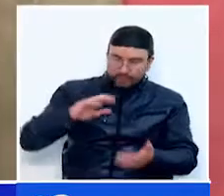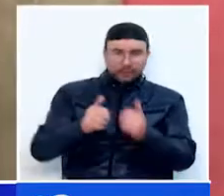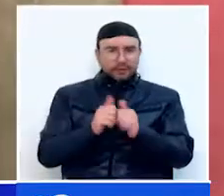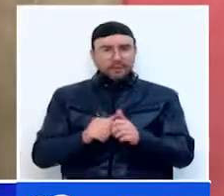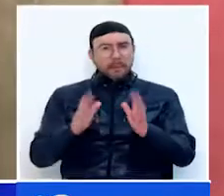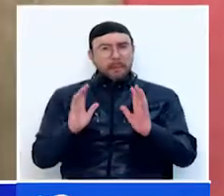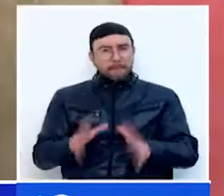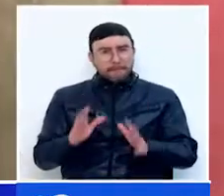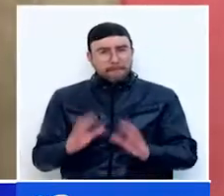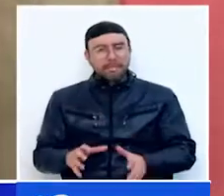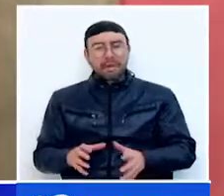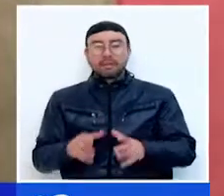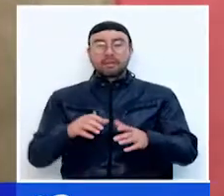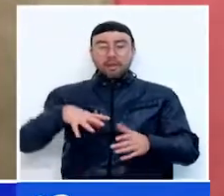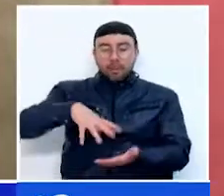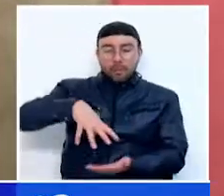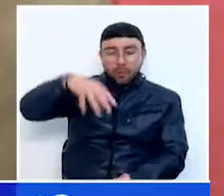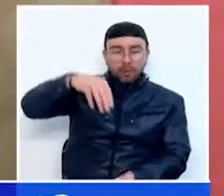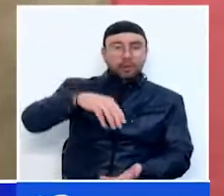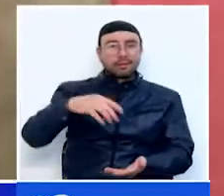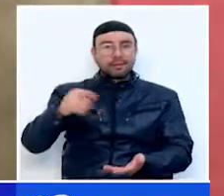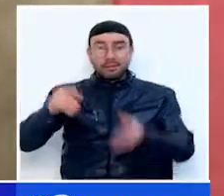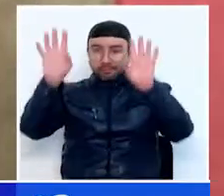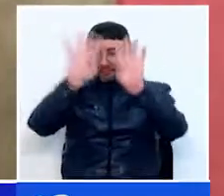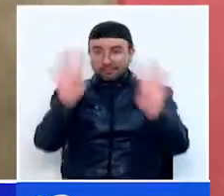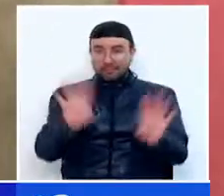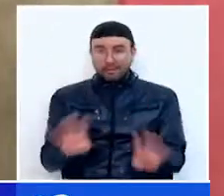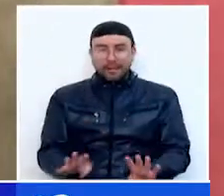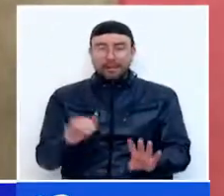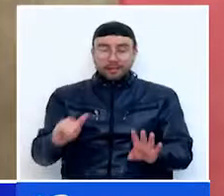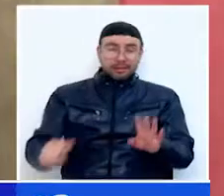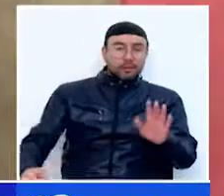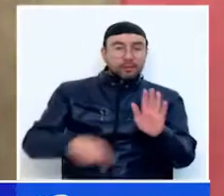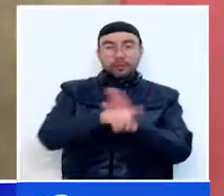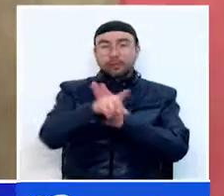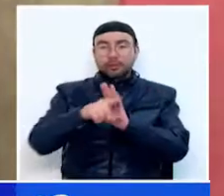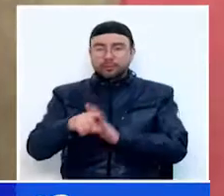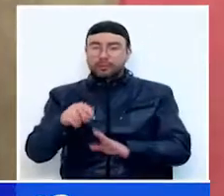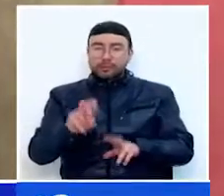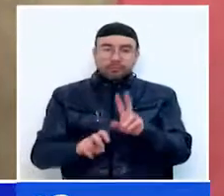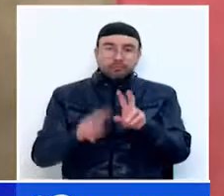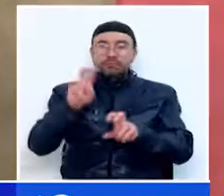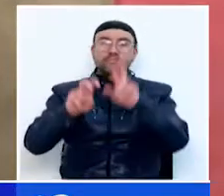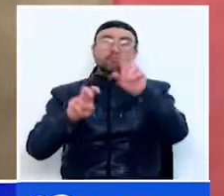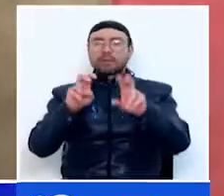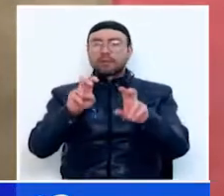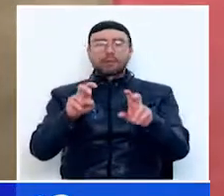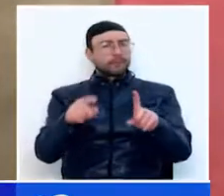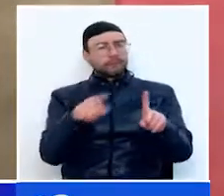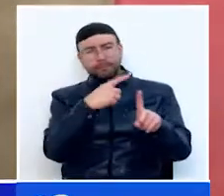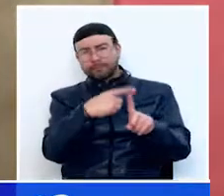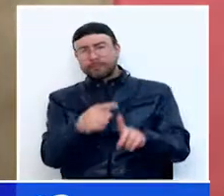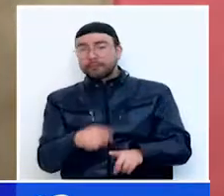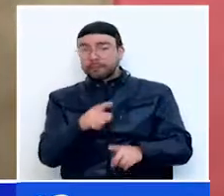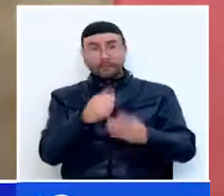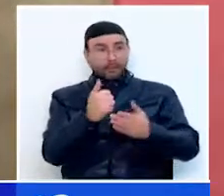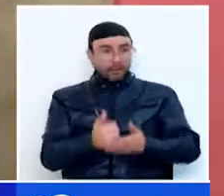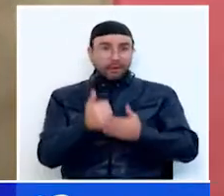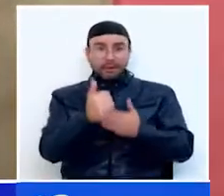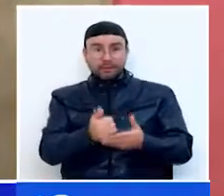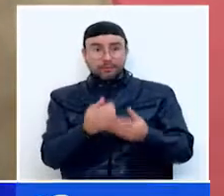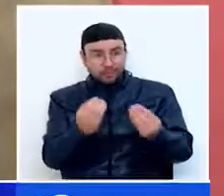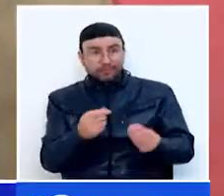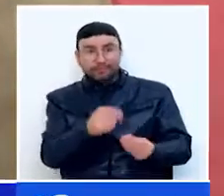balones, conos, mallas, escaleras. Esto pues ayudará mucho al